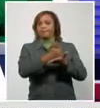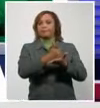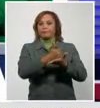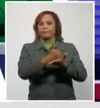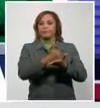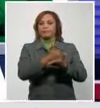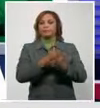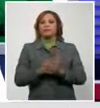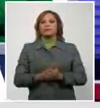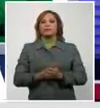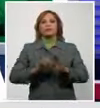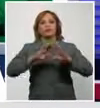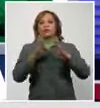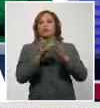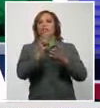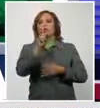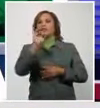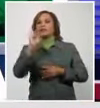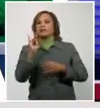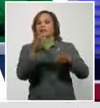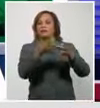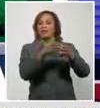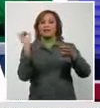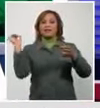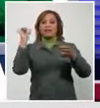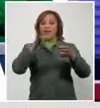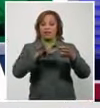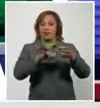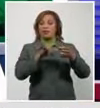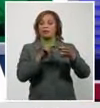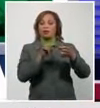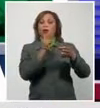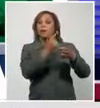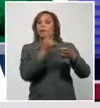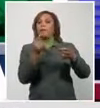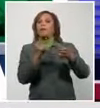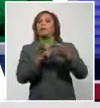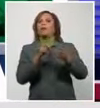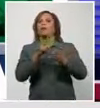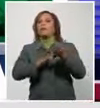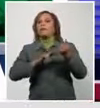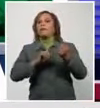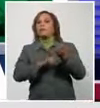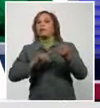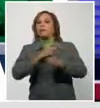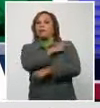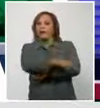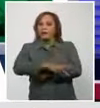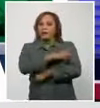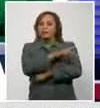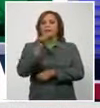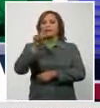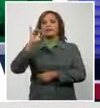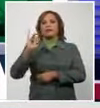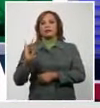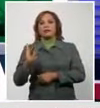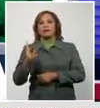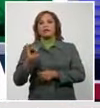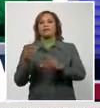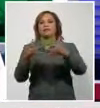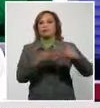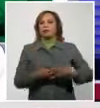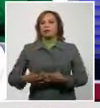los 36 casos importados. Por países, 16 proceden de los Estados